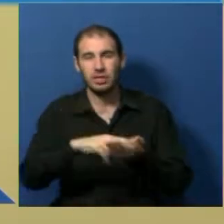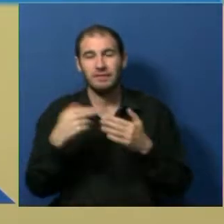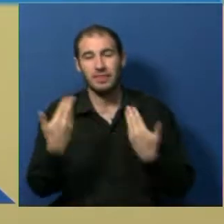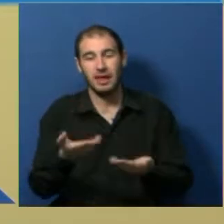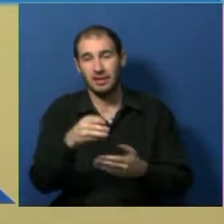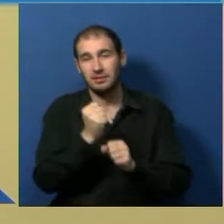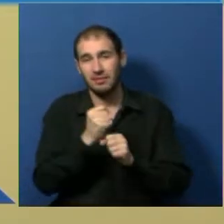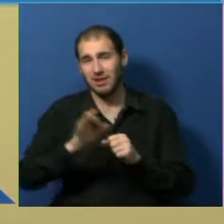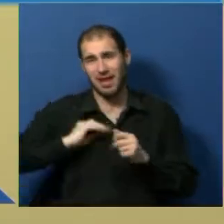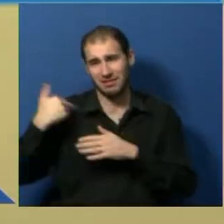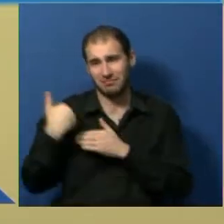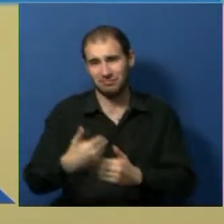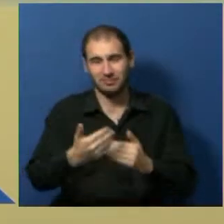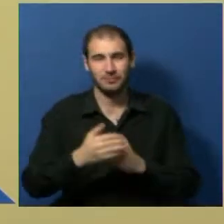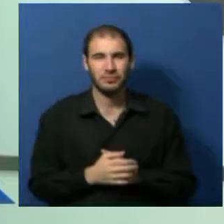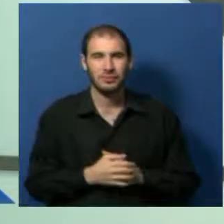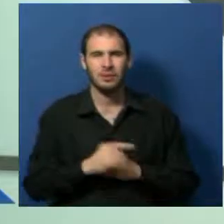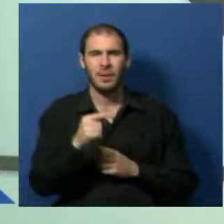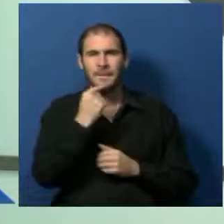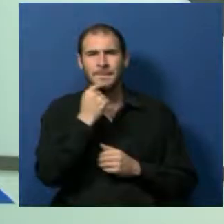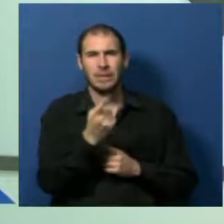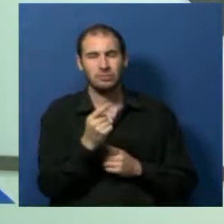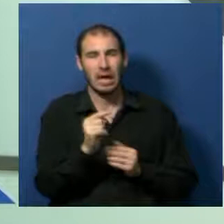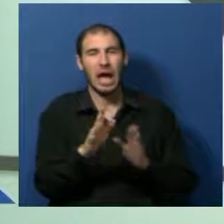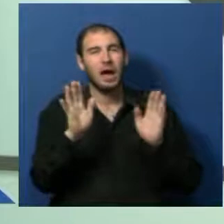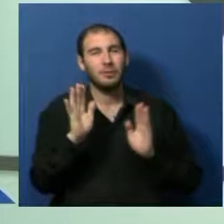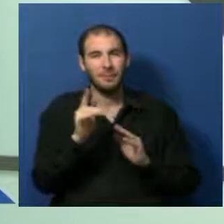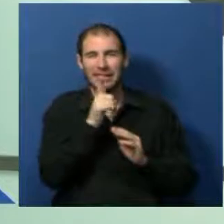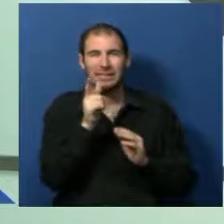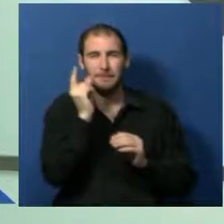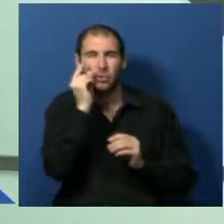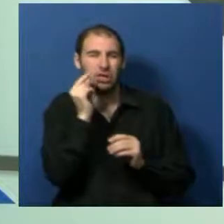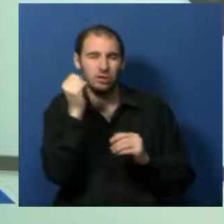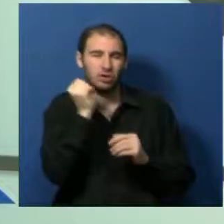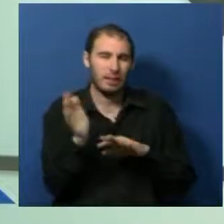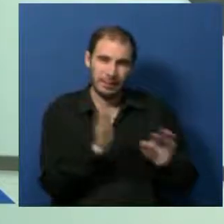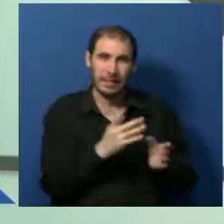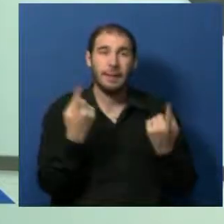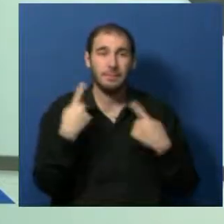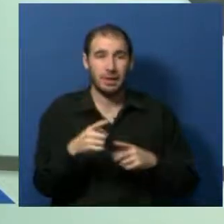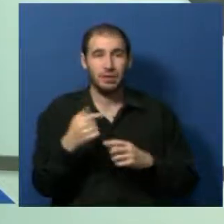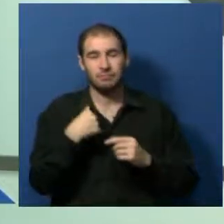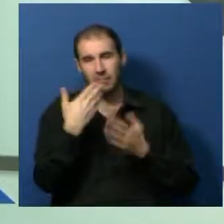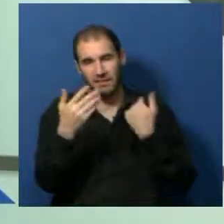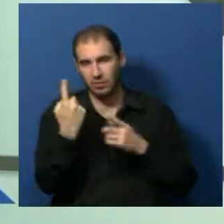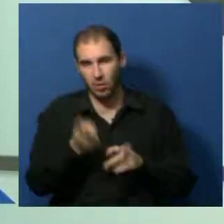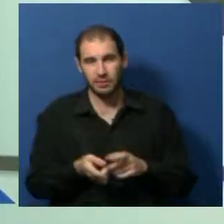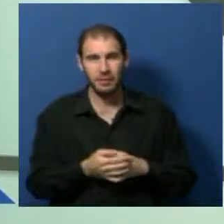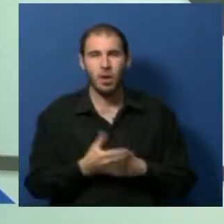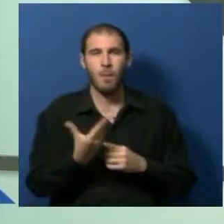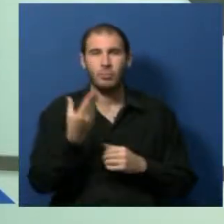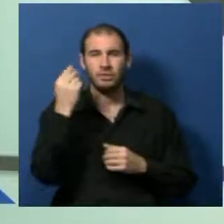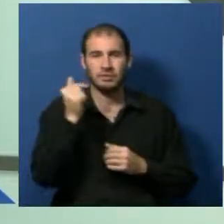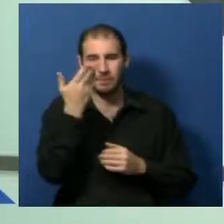estado desempleadas durante tanto tiempo. Pablo, te hago una pregunta que puede tener un tinte más político que económico, pero igual lo charlamos. Muchas